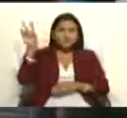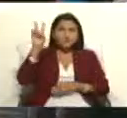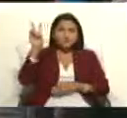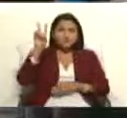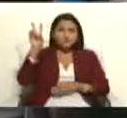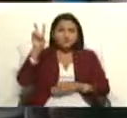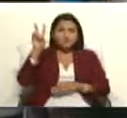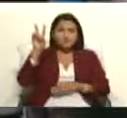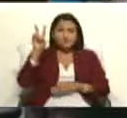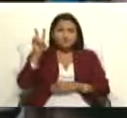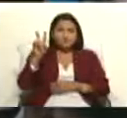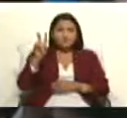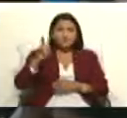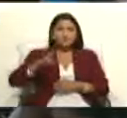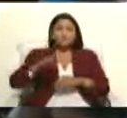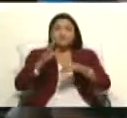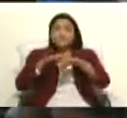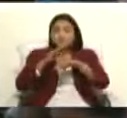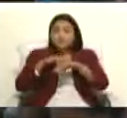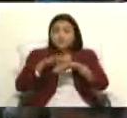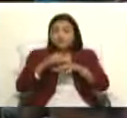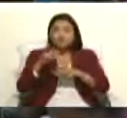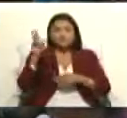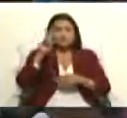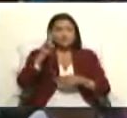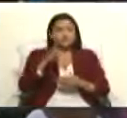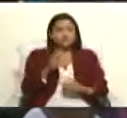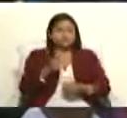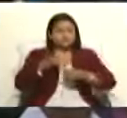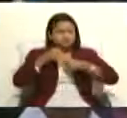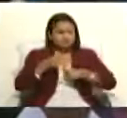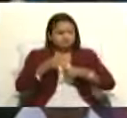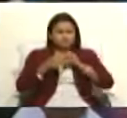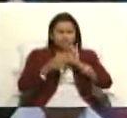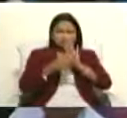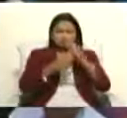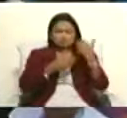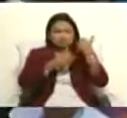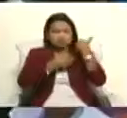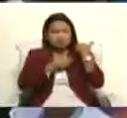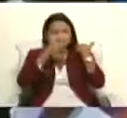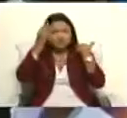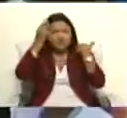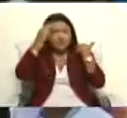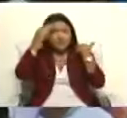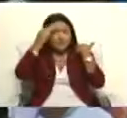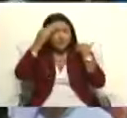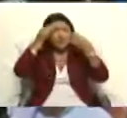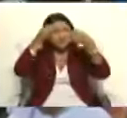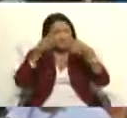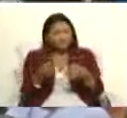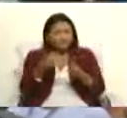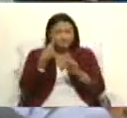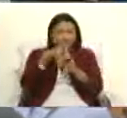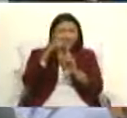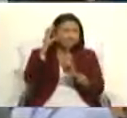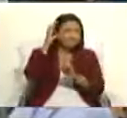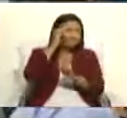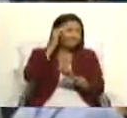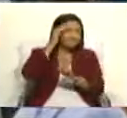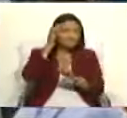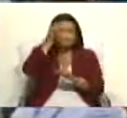ver que nuestro pueblo ha sumido con una madurez extraordinaria Pero además de la madurez con una conciencia